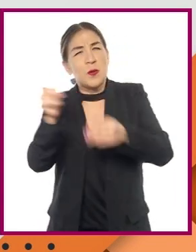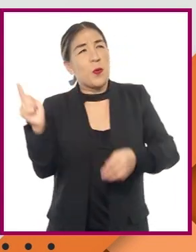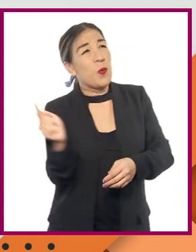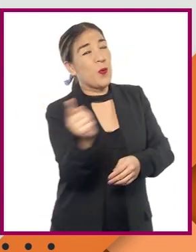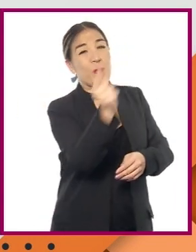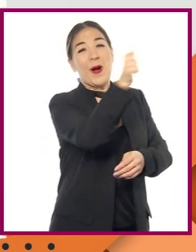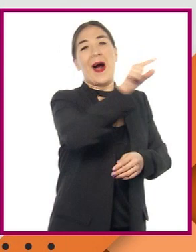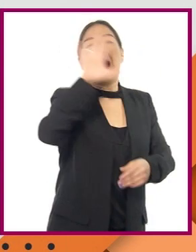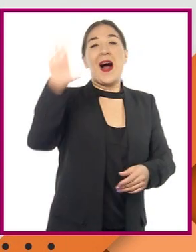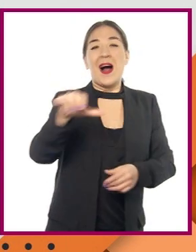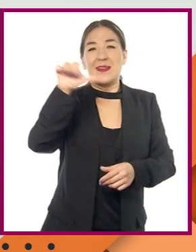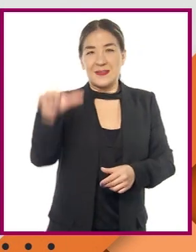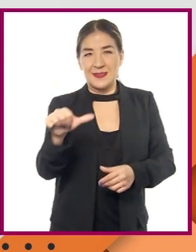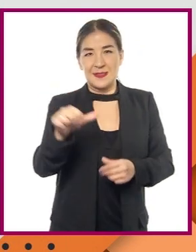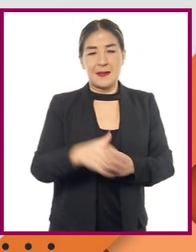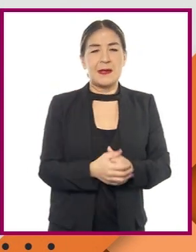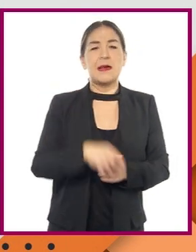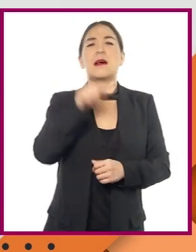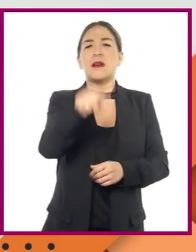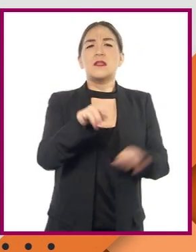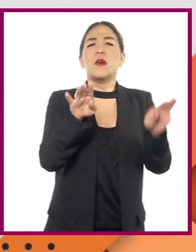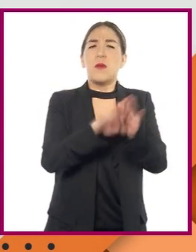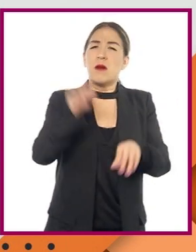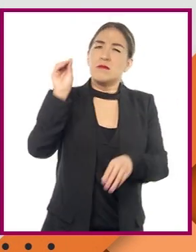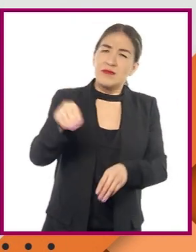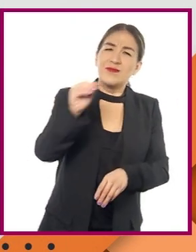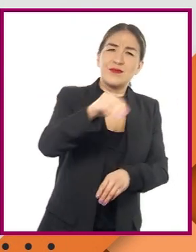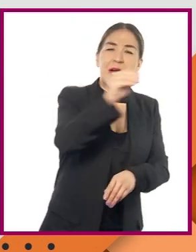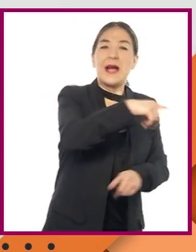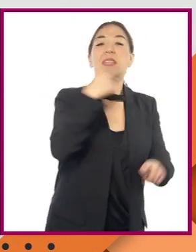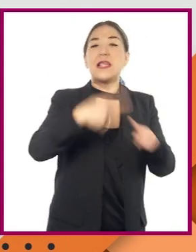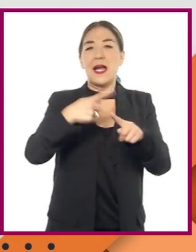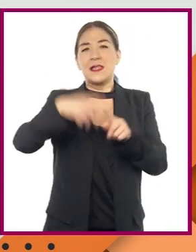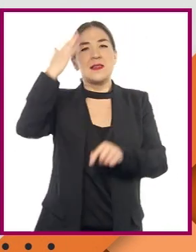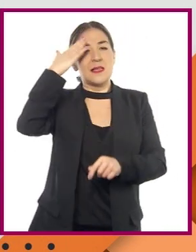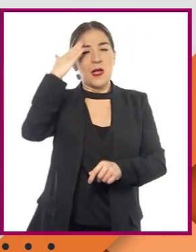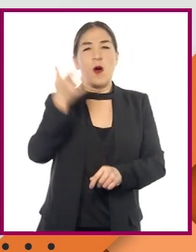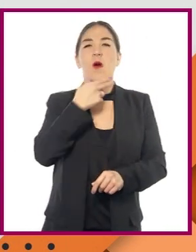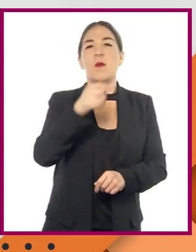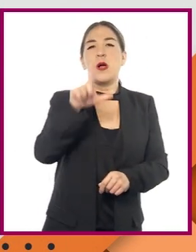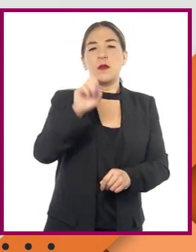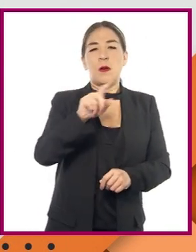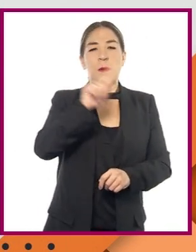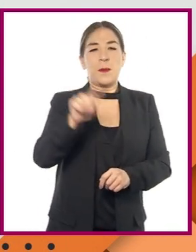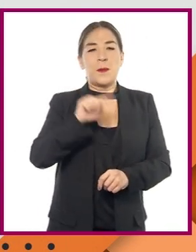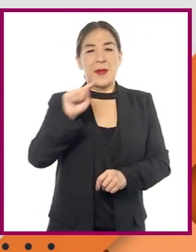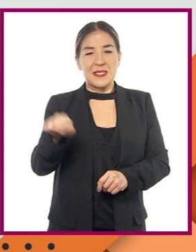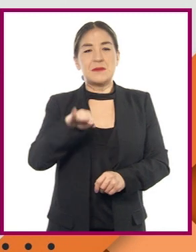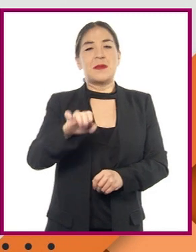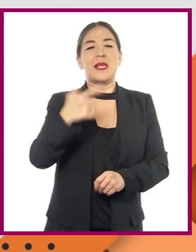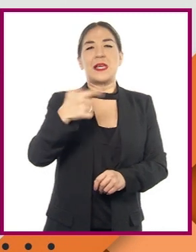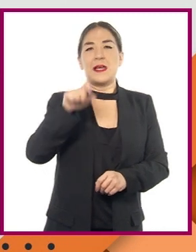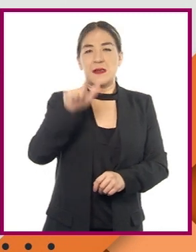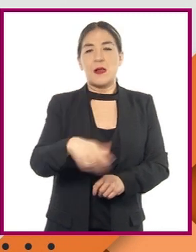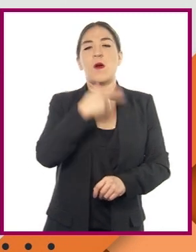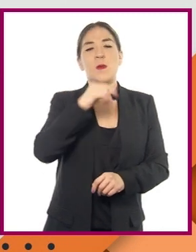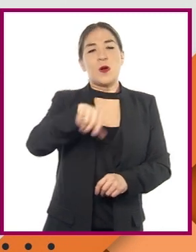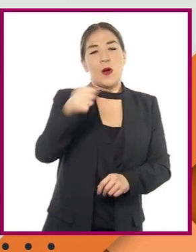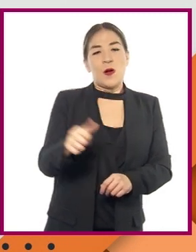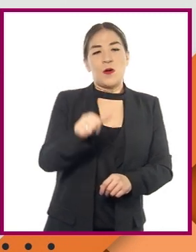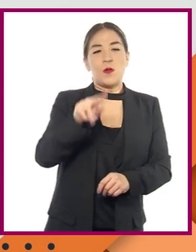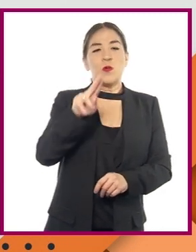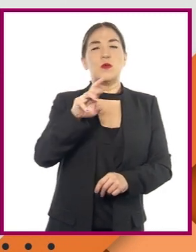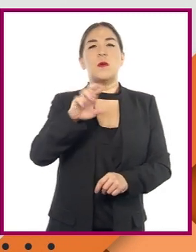España. Esta expedición fue encabezada por Miguel López de Legazpi y Andrés de Urdaneta